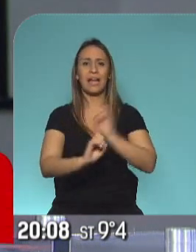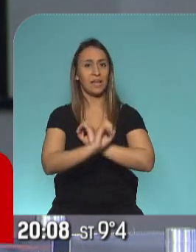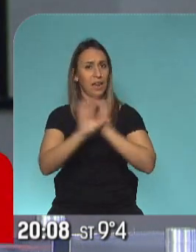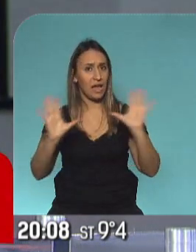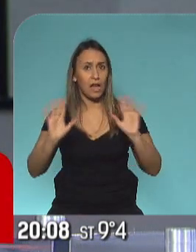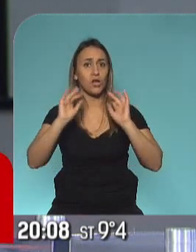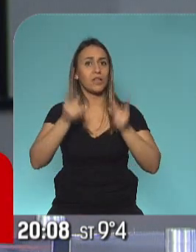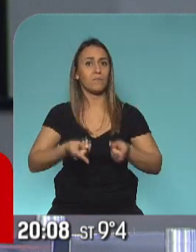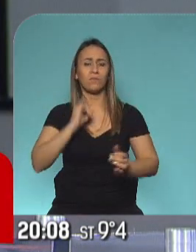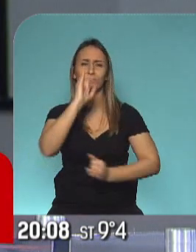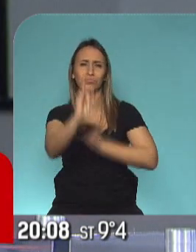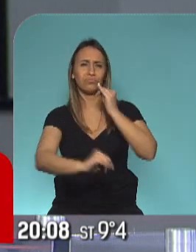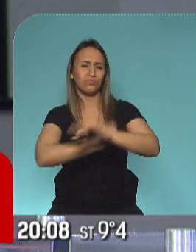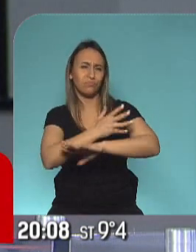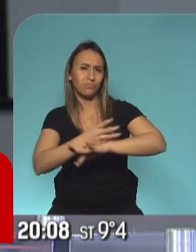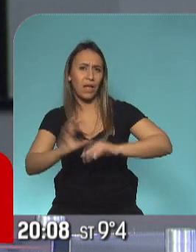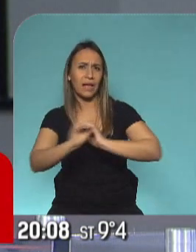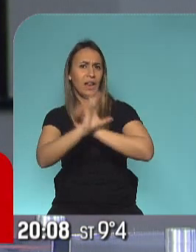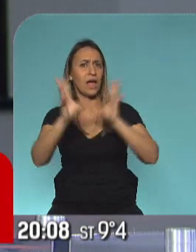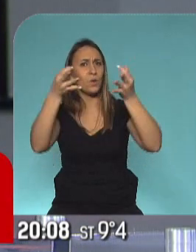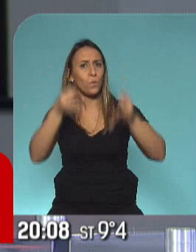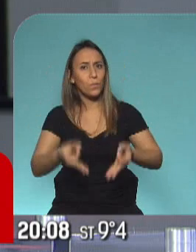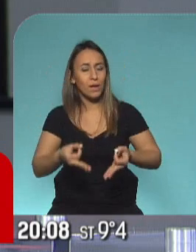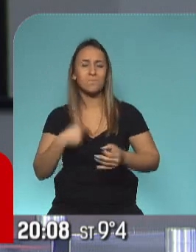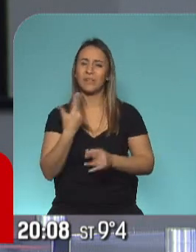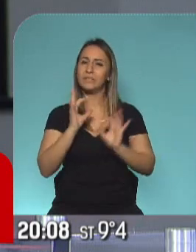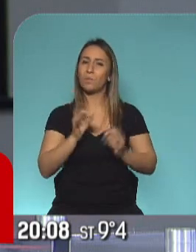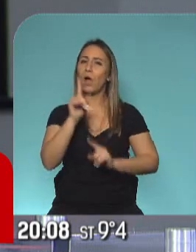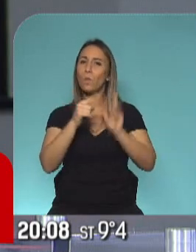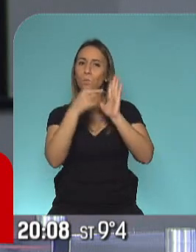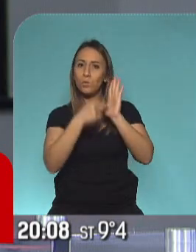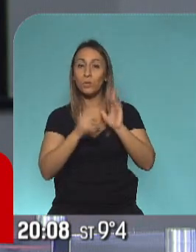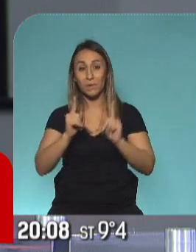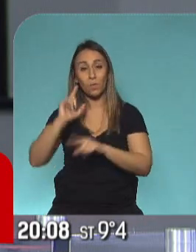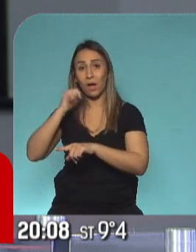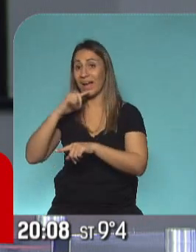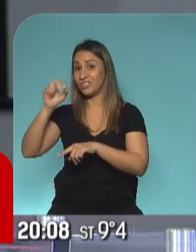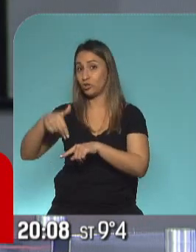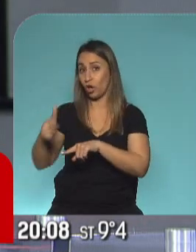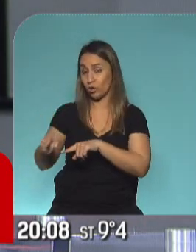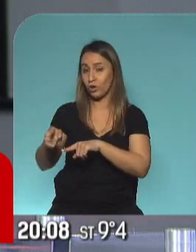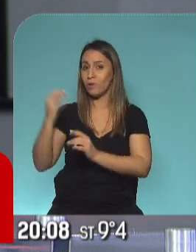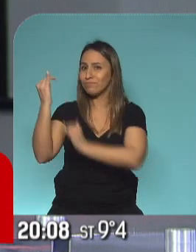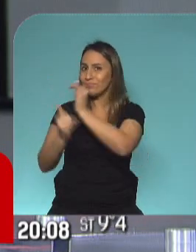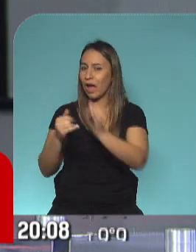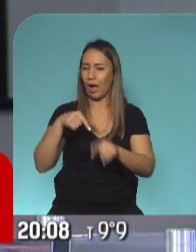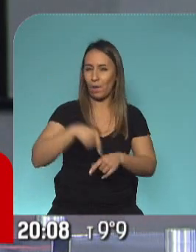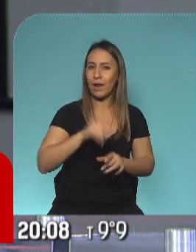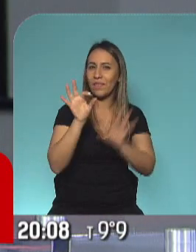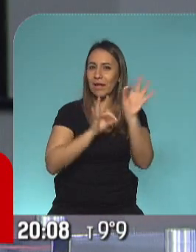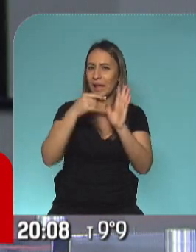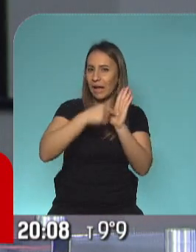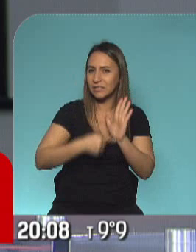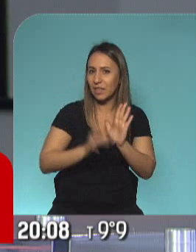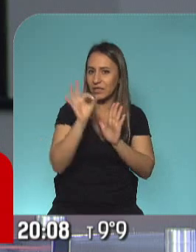poder comunicarlo bien, porque sabemos que esto hay algunos puntos que marcaba Gastón, que ahora los vamos a detallar un poquito más, que son los que